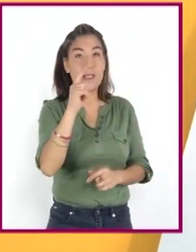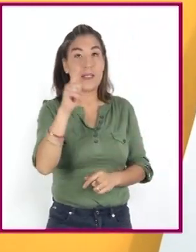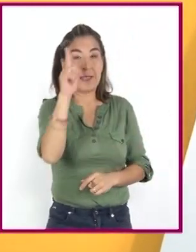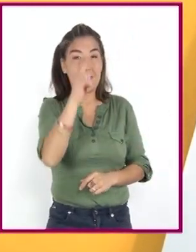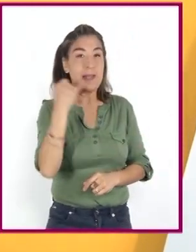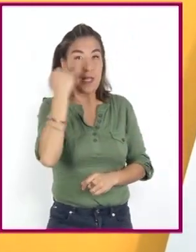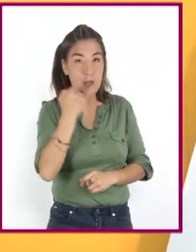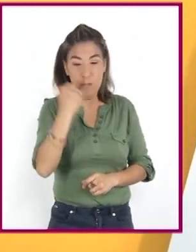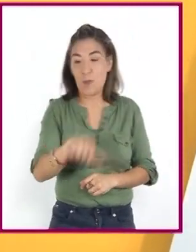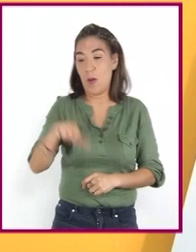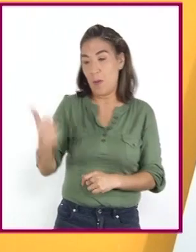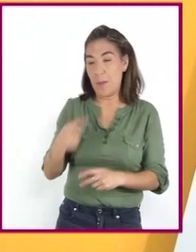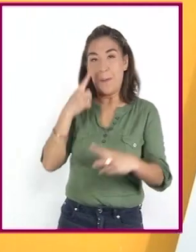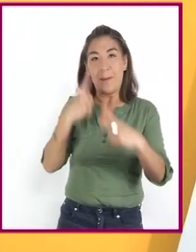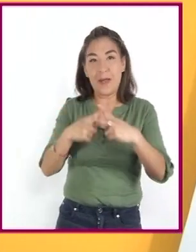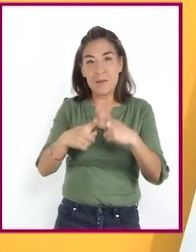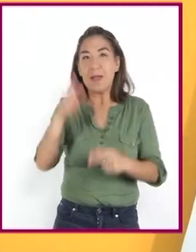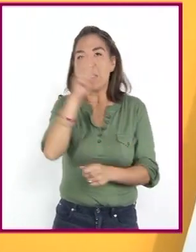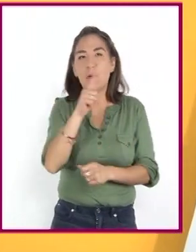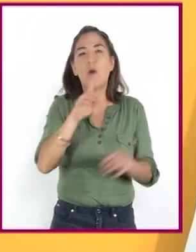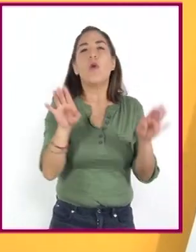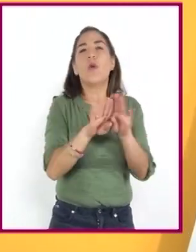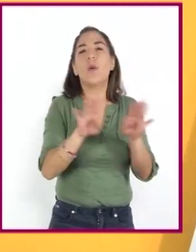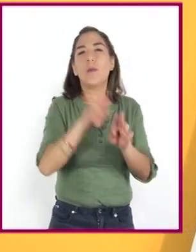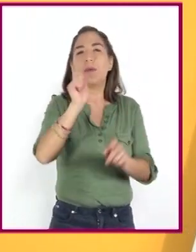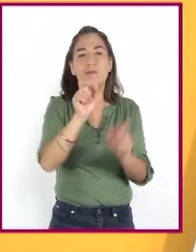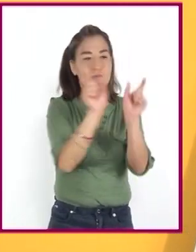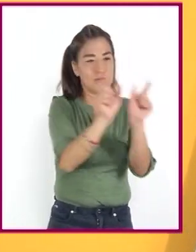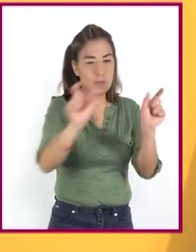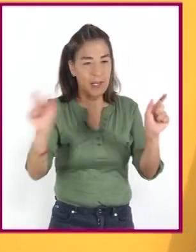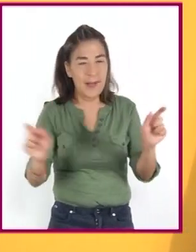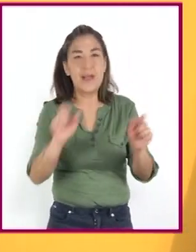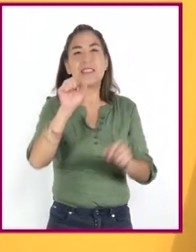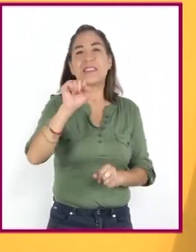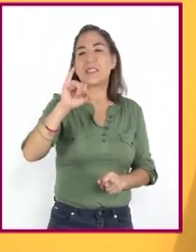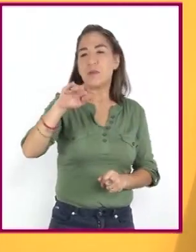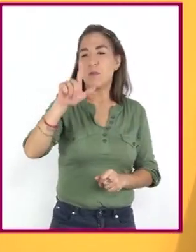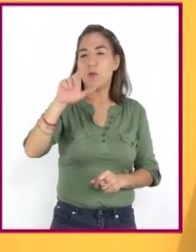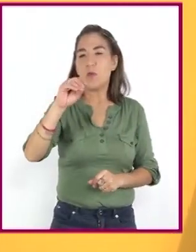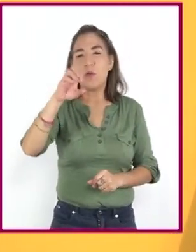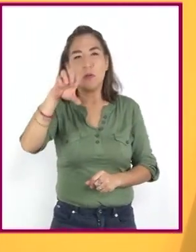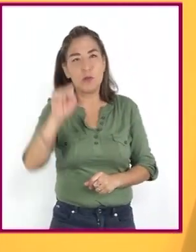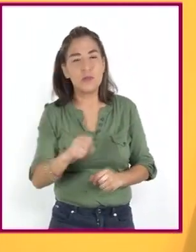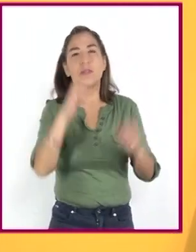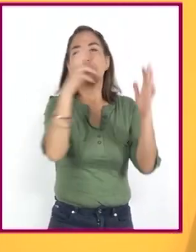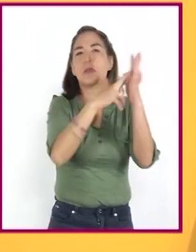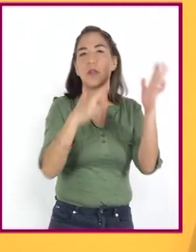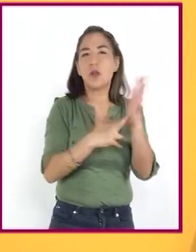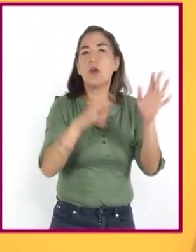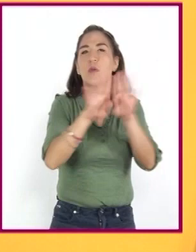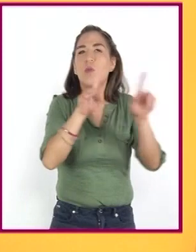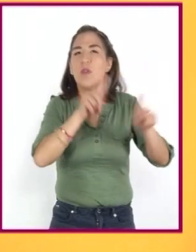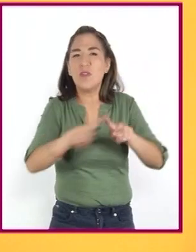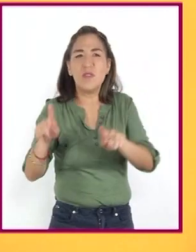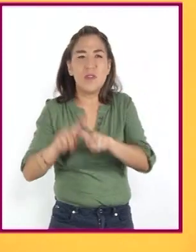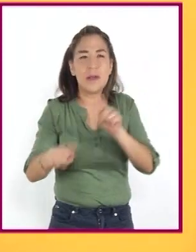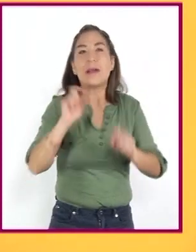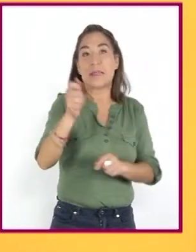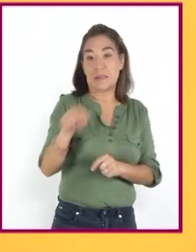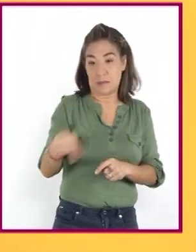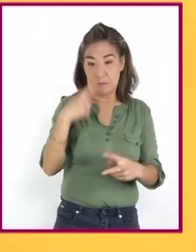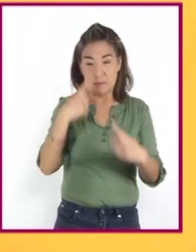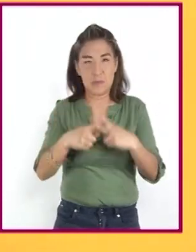así como sus propias reglas para expresar enunciados. El lenguaje algebraico es como hablar en una lengua